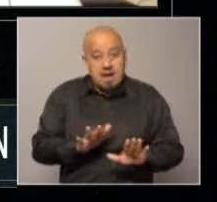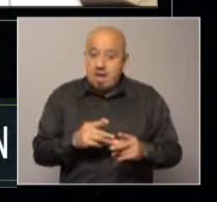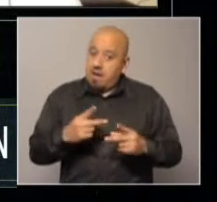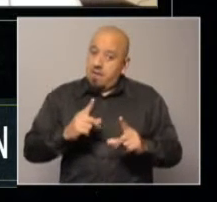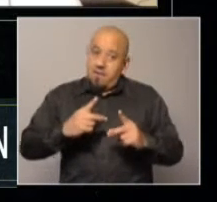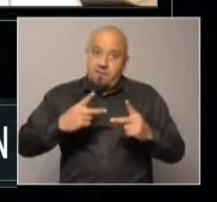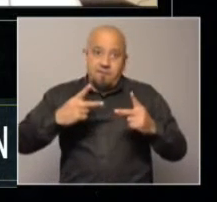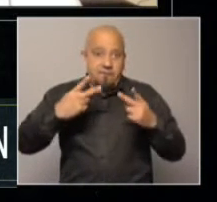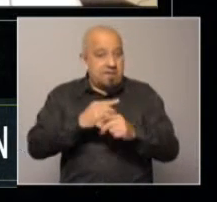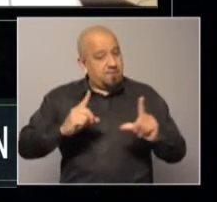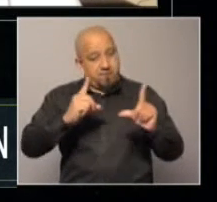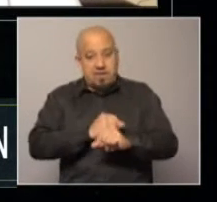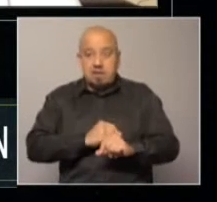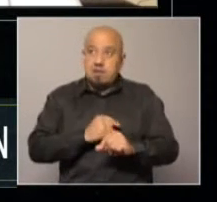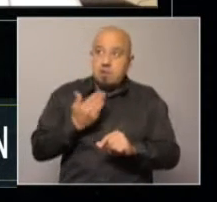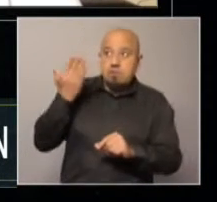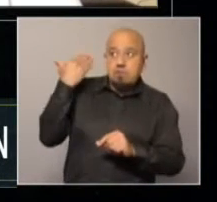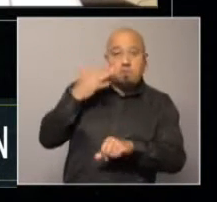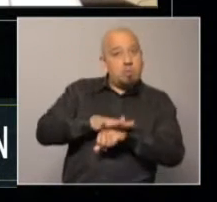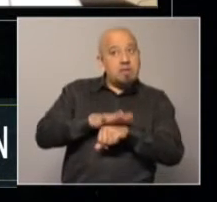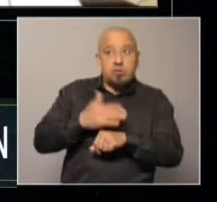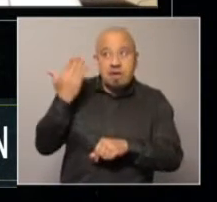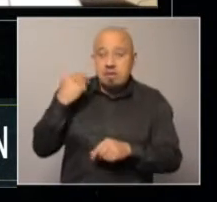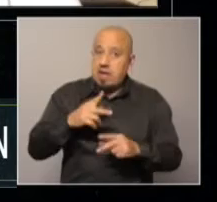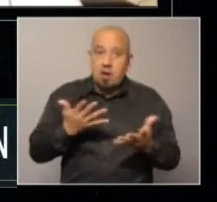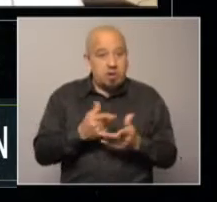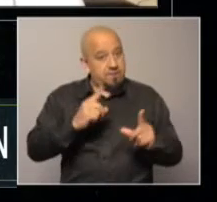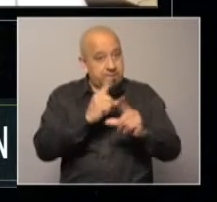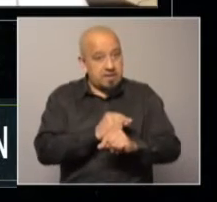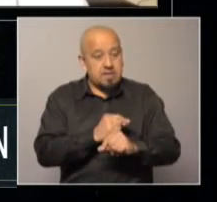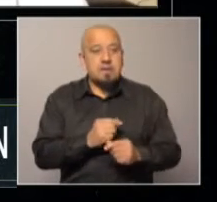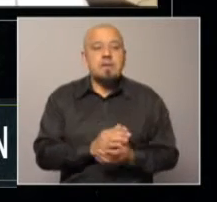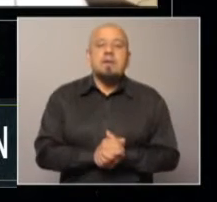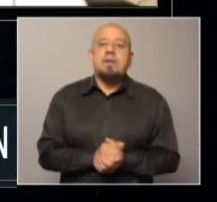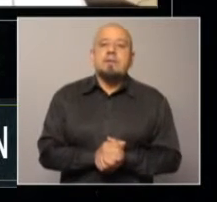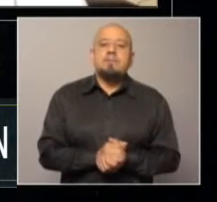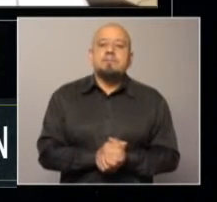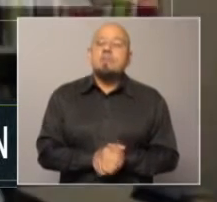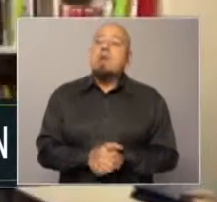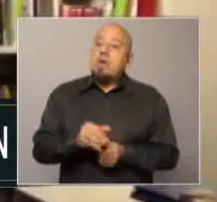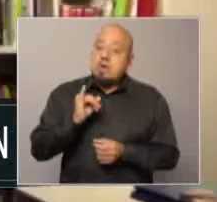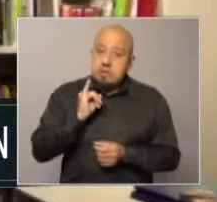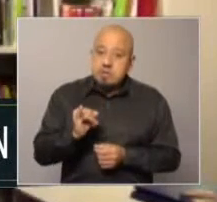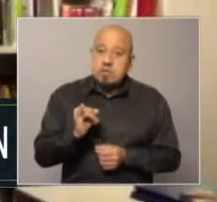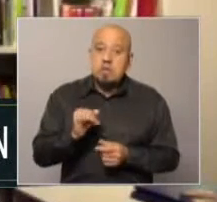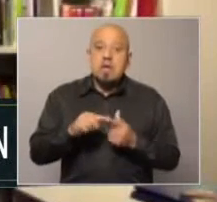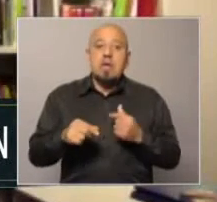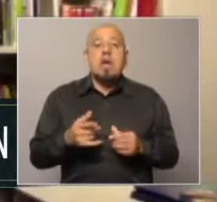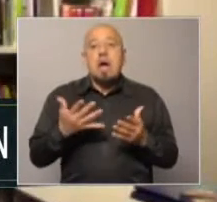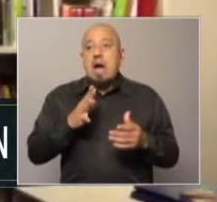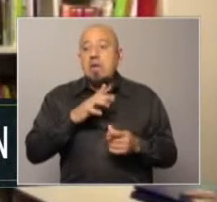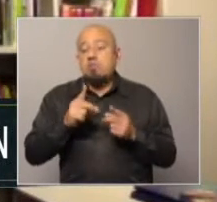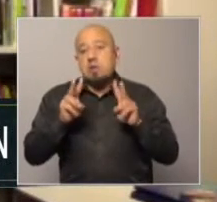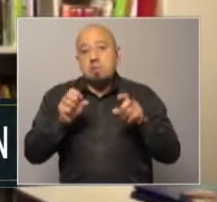estaba ahí pendiente y que había que resolverlo de alguna manera? Sí, mira, como tú bien dices, hay una historia